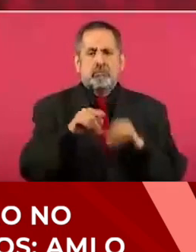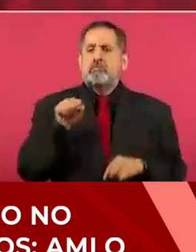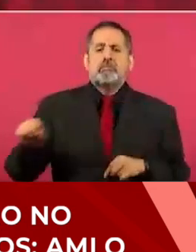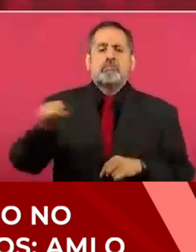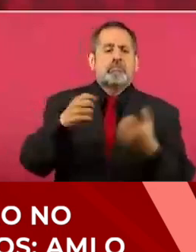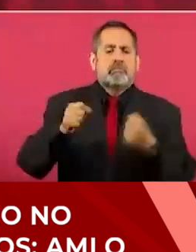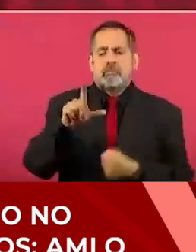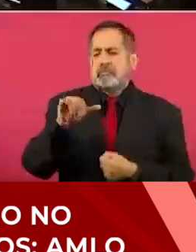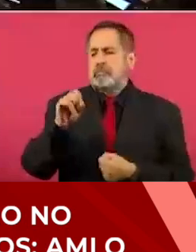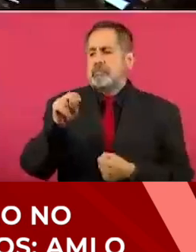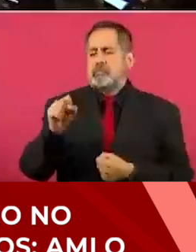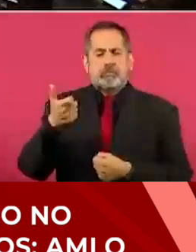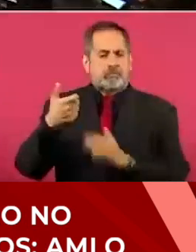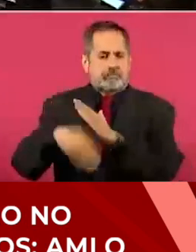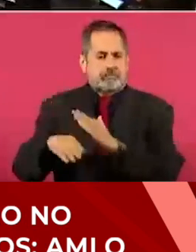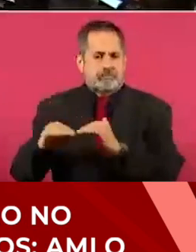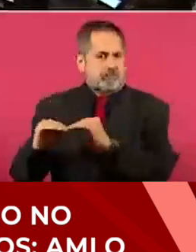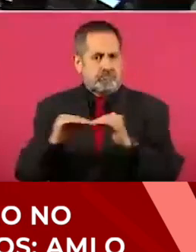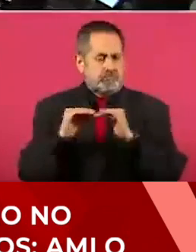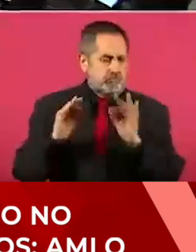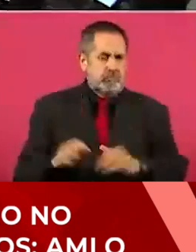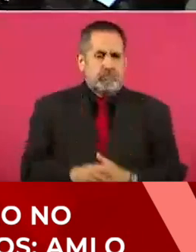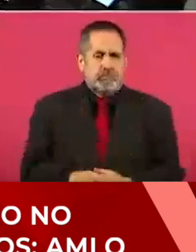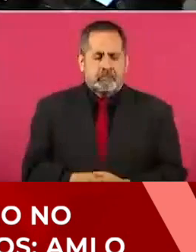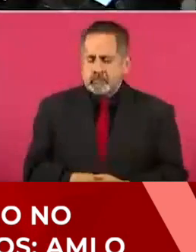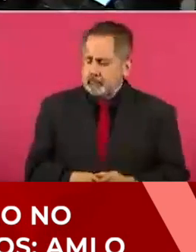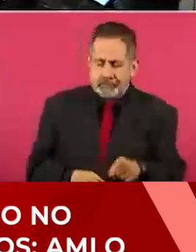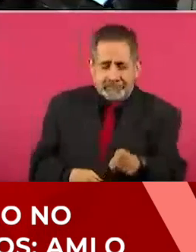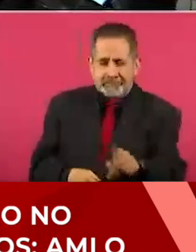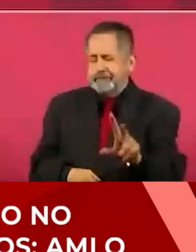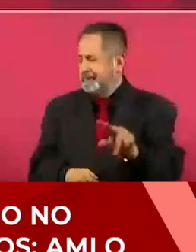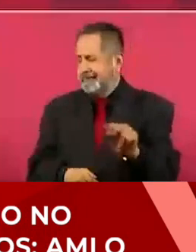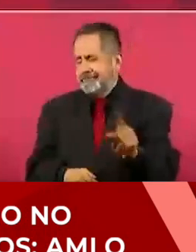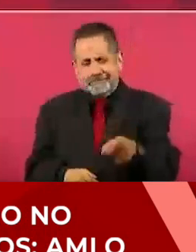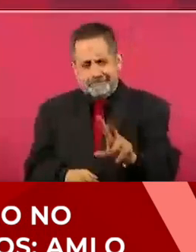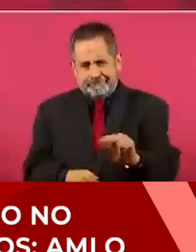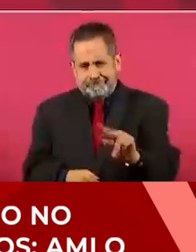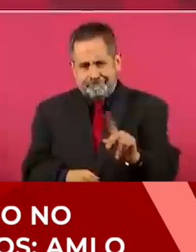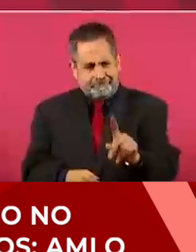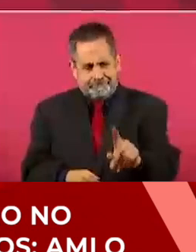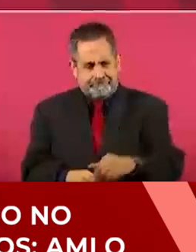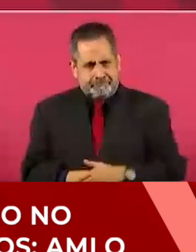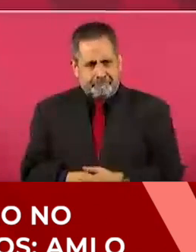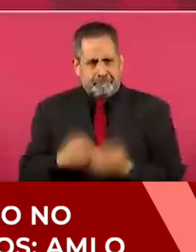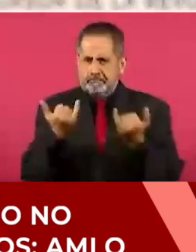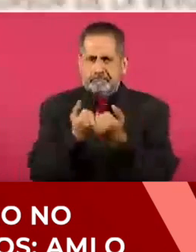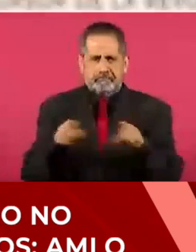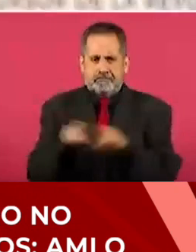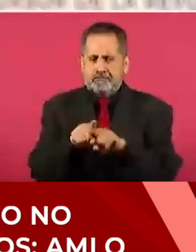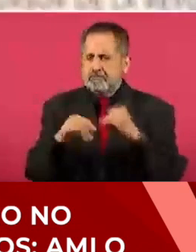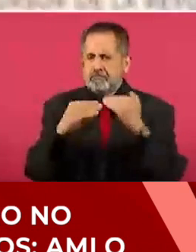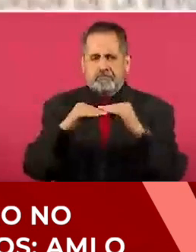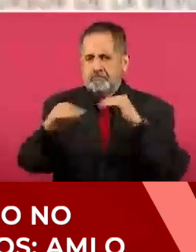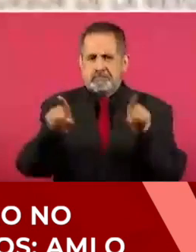Liconsa. ¿Garantizar entonces de que no va a afectar a los productores mexicanos? No, para nada. Se mantiene el precio de